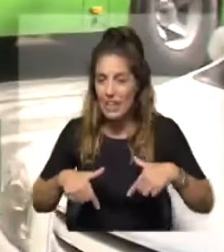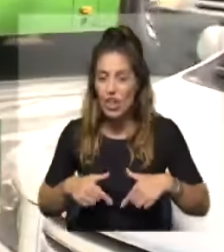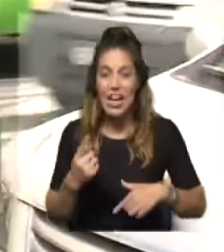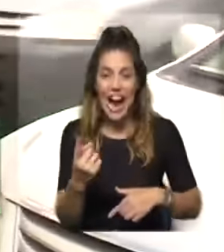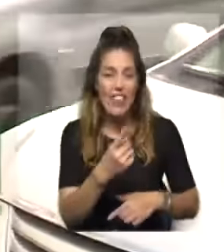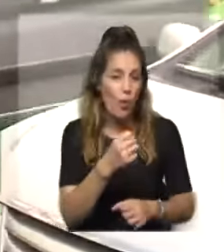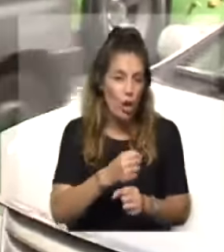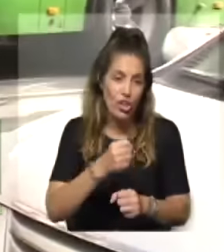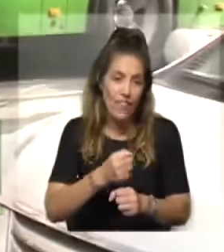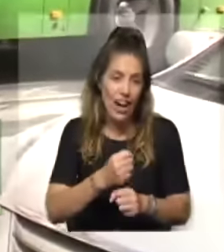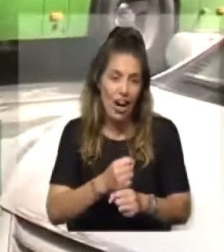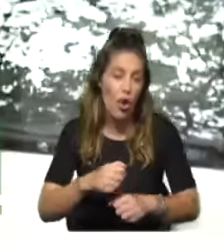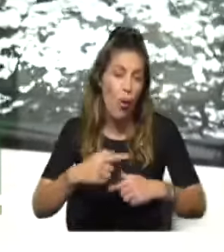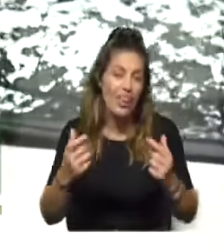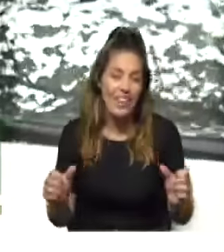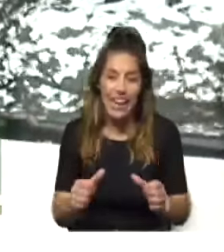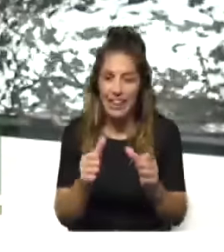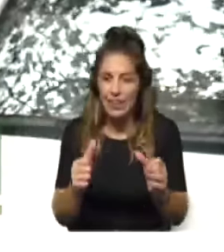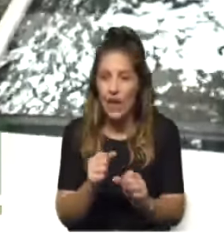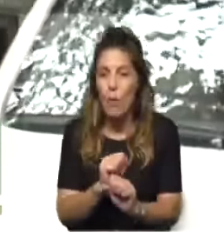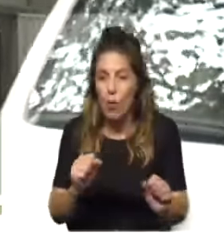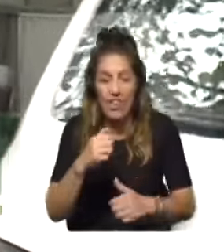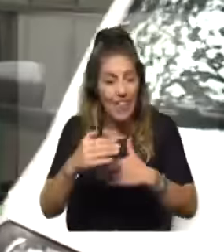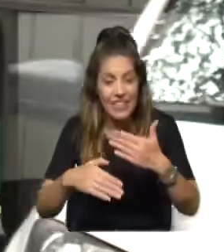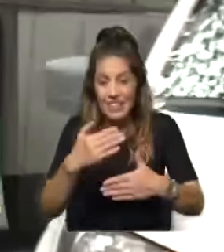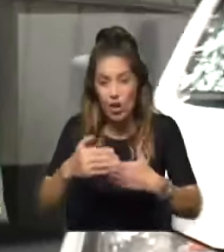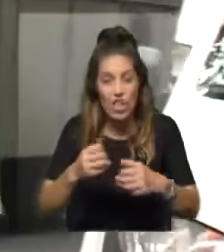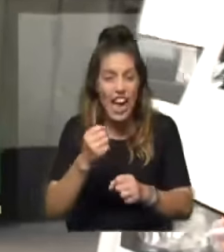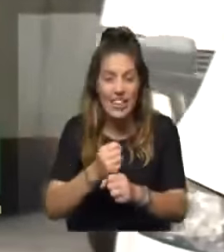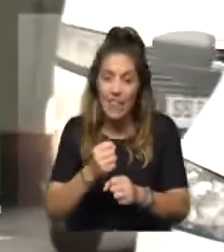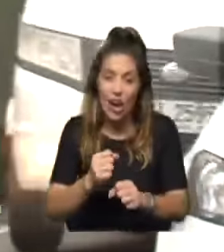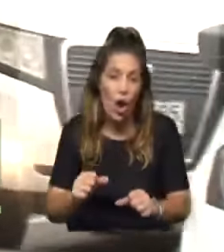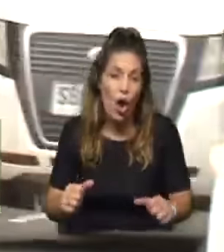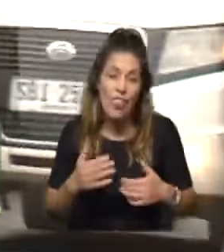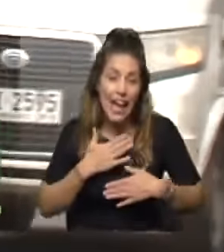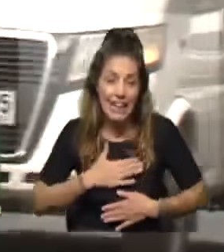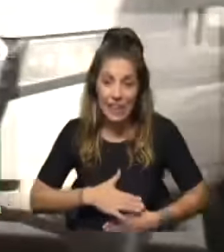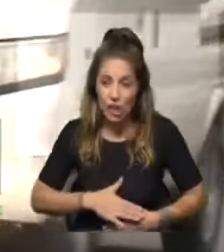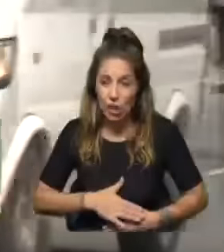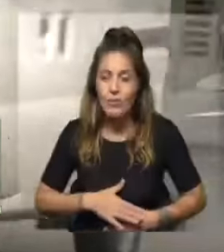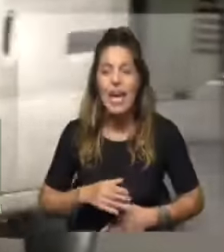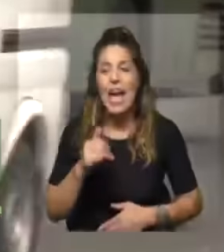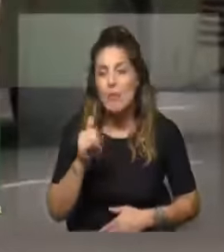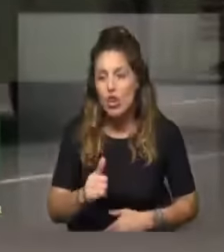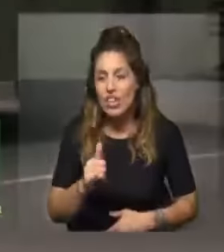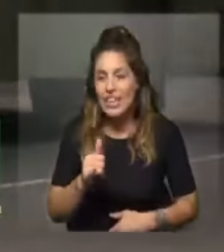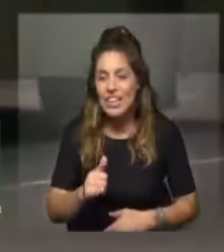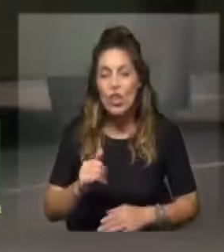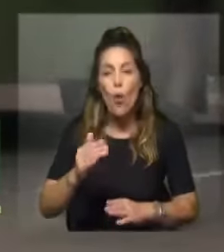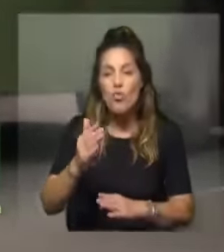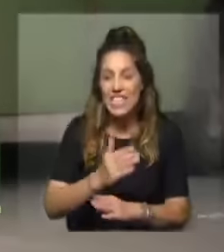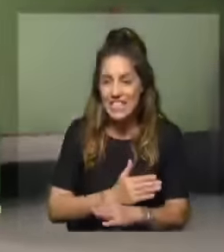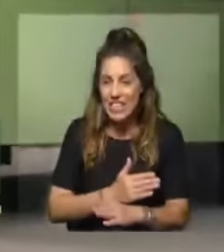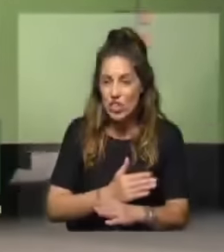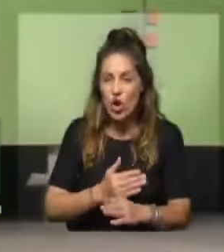trabajador de cualquiera actividad este pueda desarrollar su actividad con tranquilidad este hemos tenido un descenso